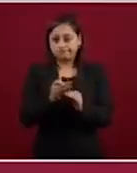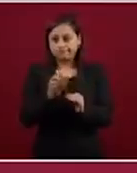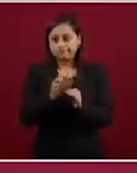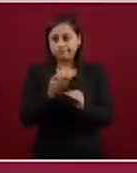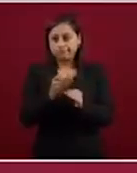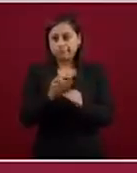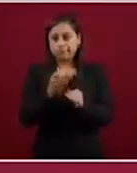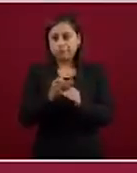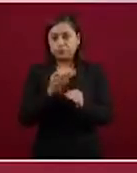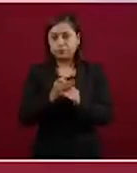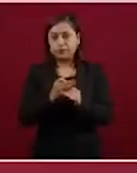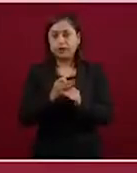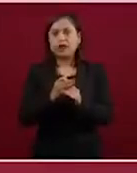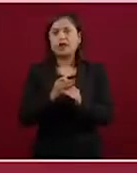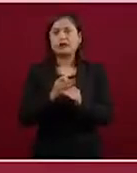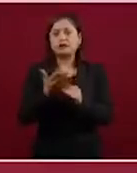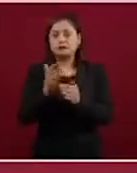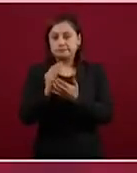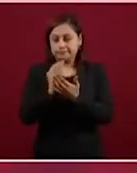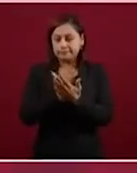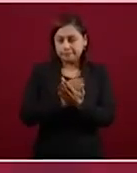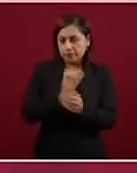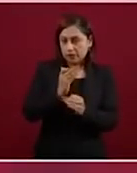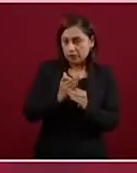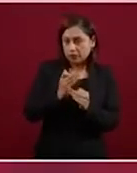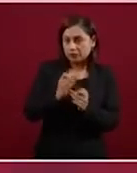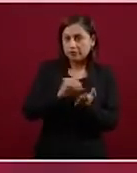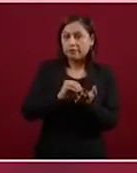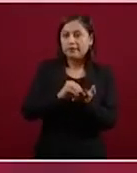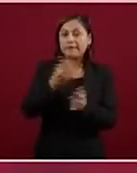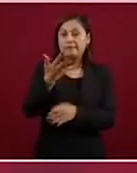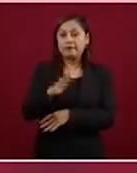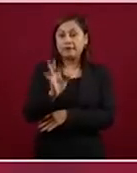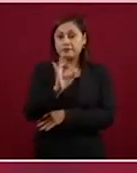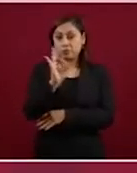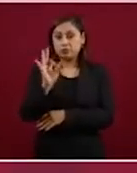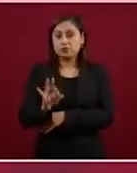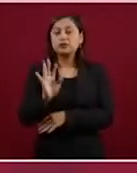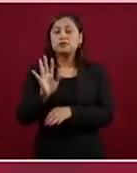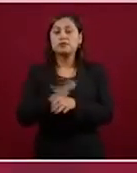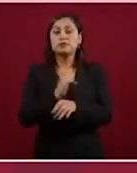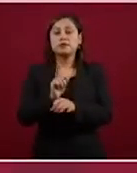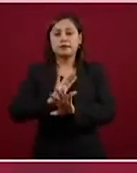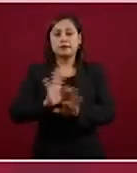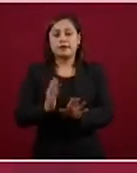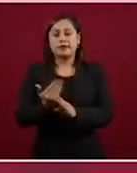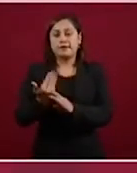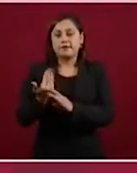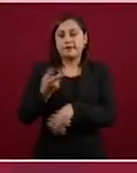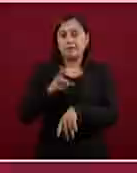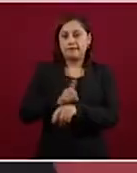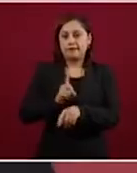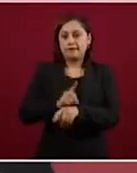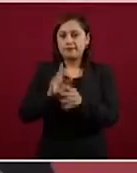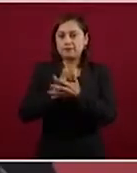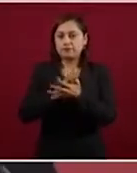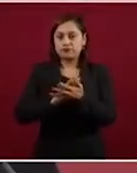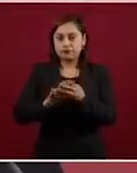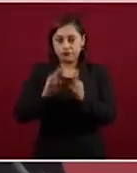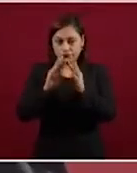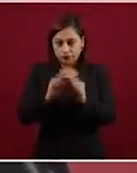un 10%, porque ya se han apagado, en un